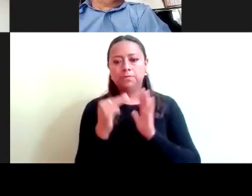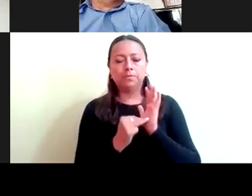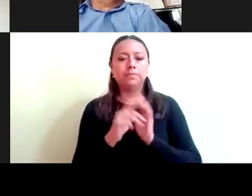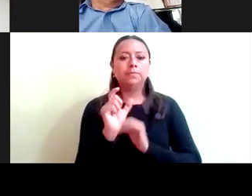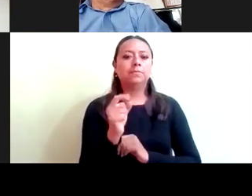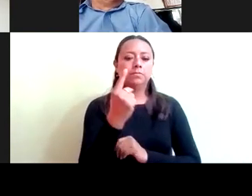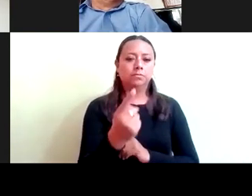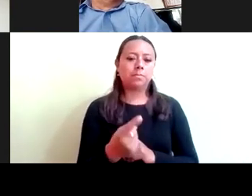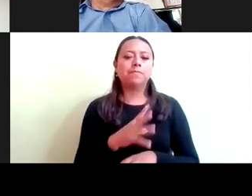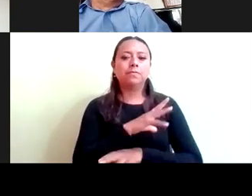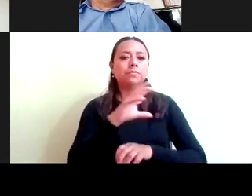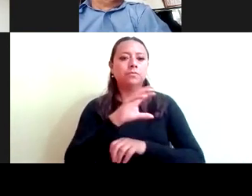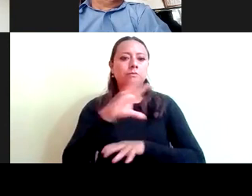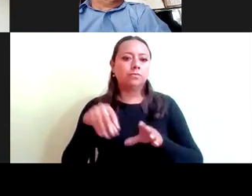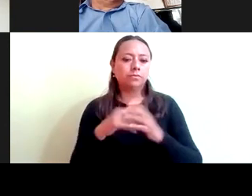monto de